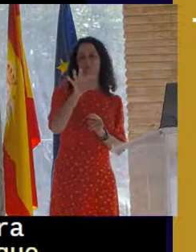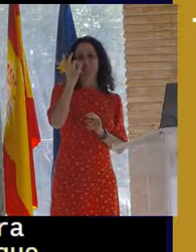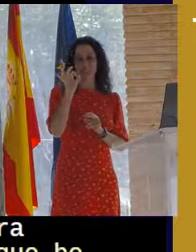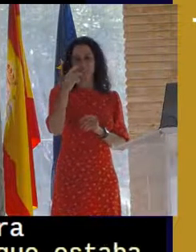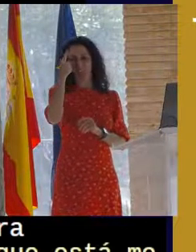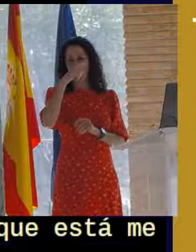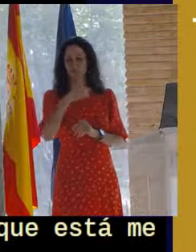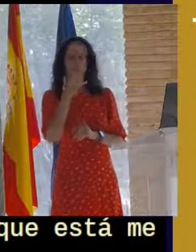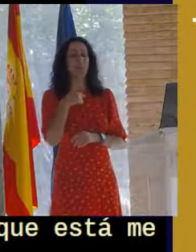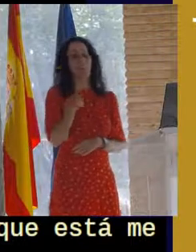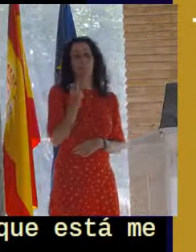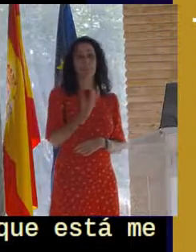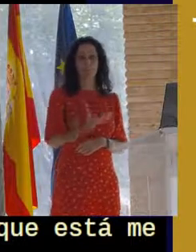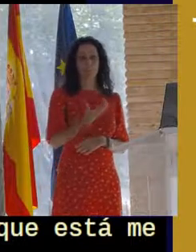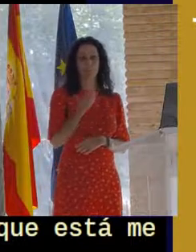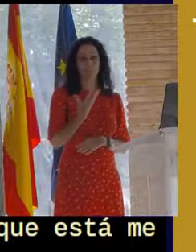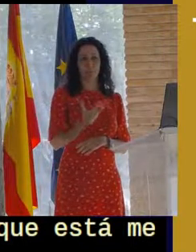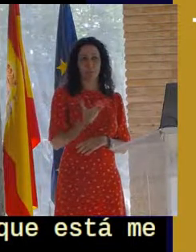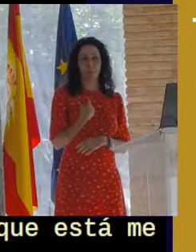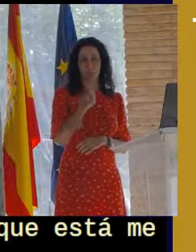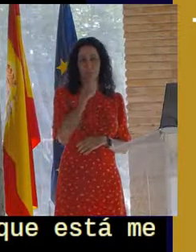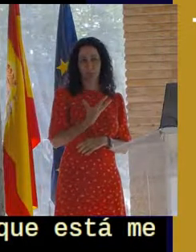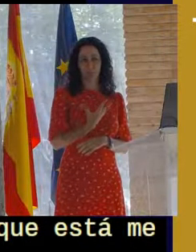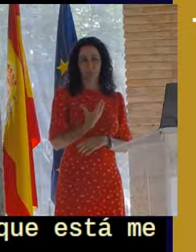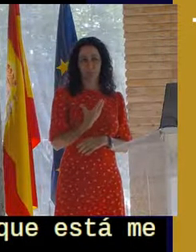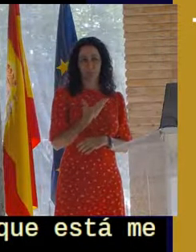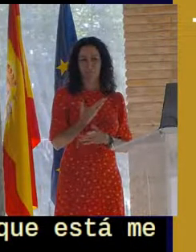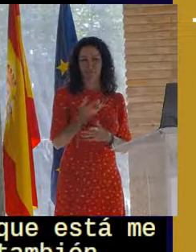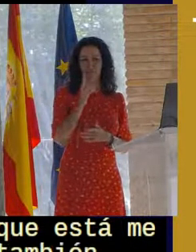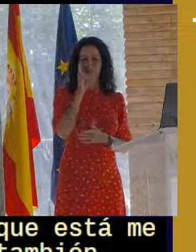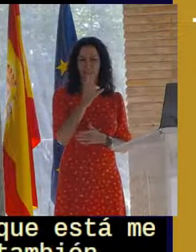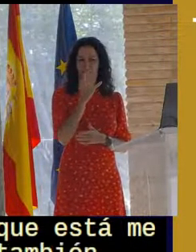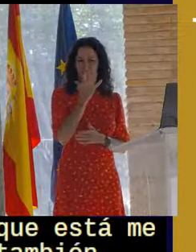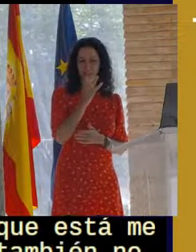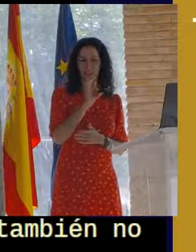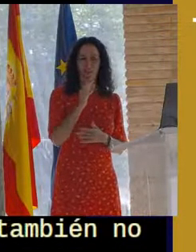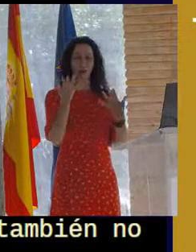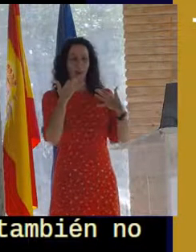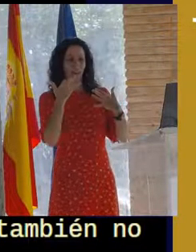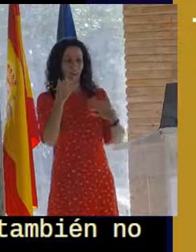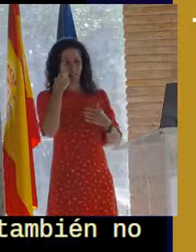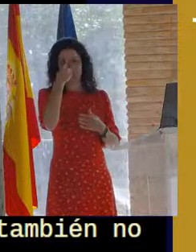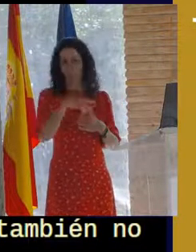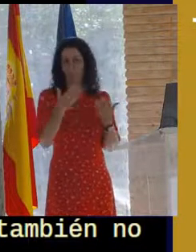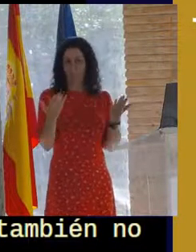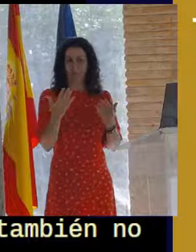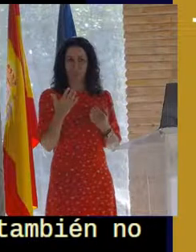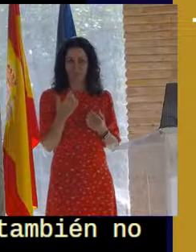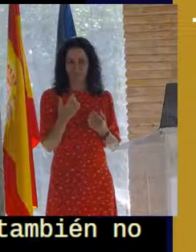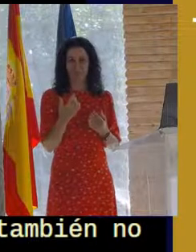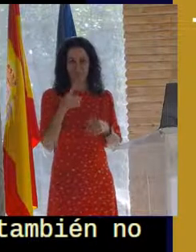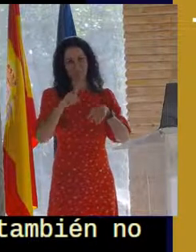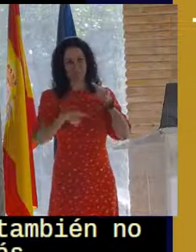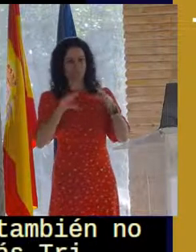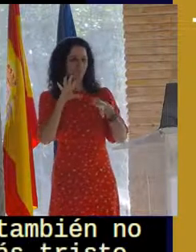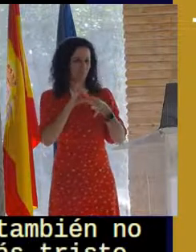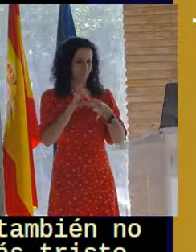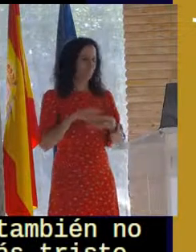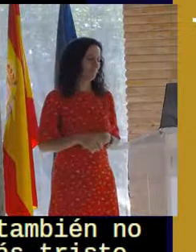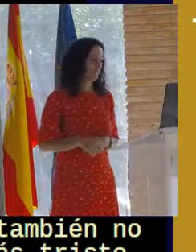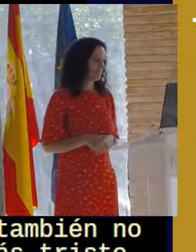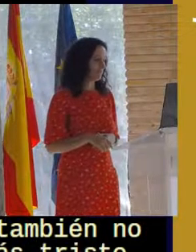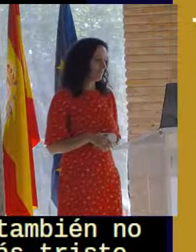que es también la el también el carácter gestual también nos dice También no nos da muchísima información si estás alegre si estás